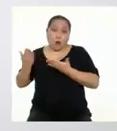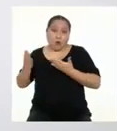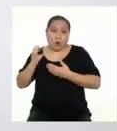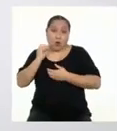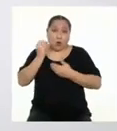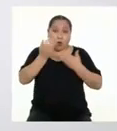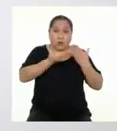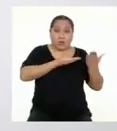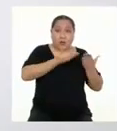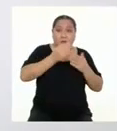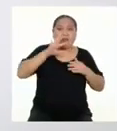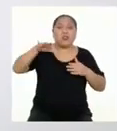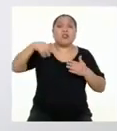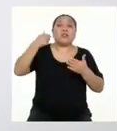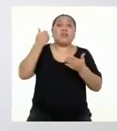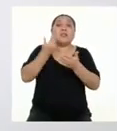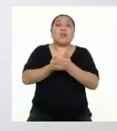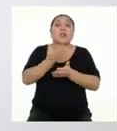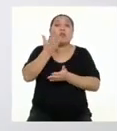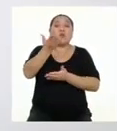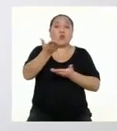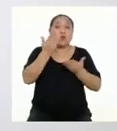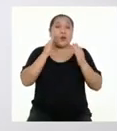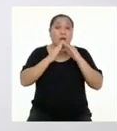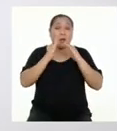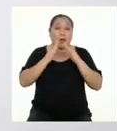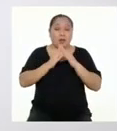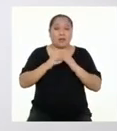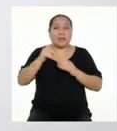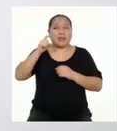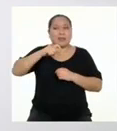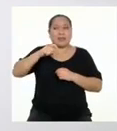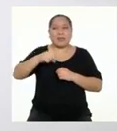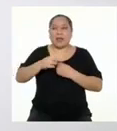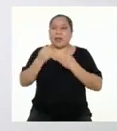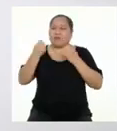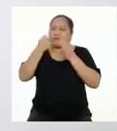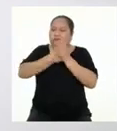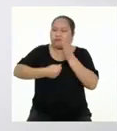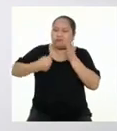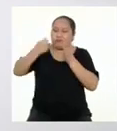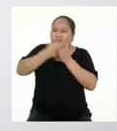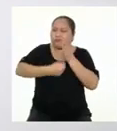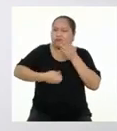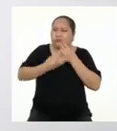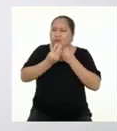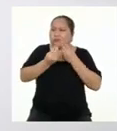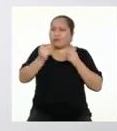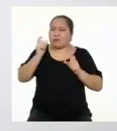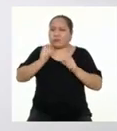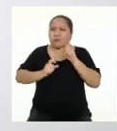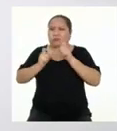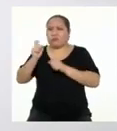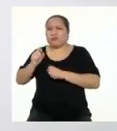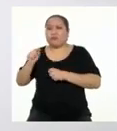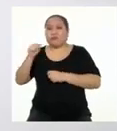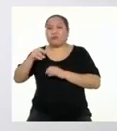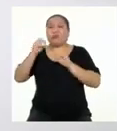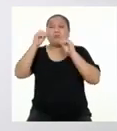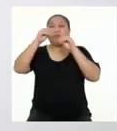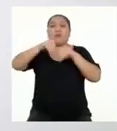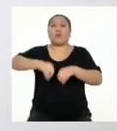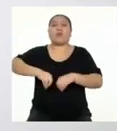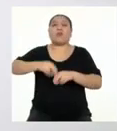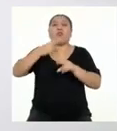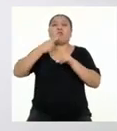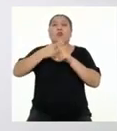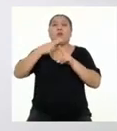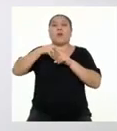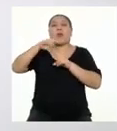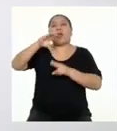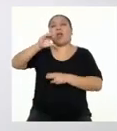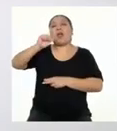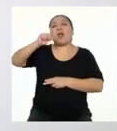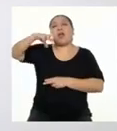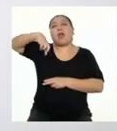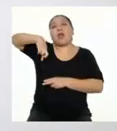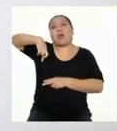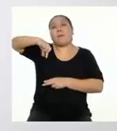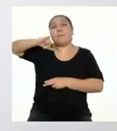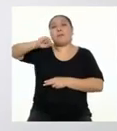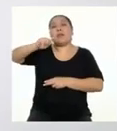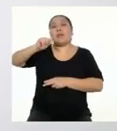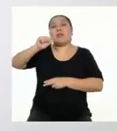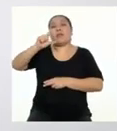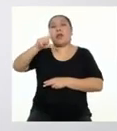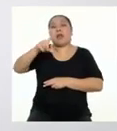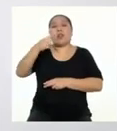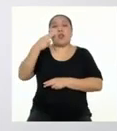llegue a nosotros, se requiere del esfuerzo de muchas personas, lo que llamamos capital humano.